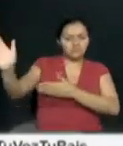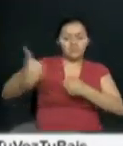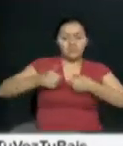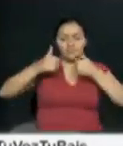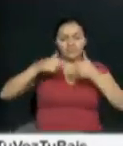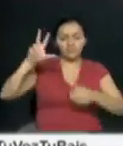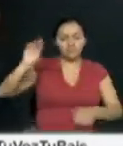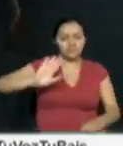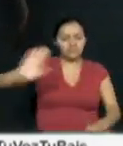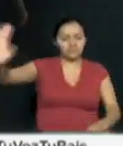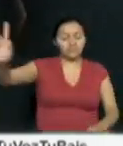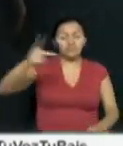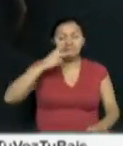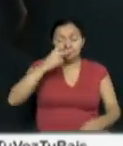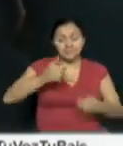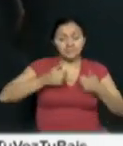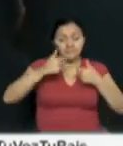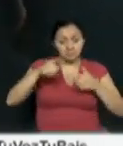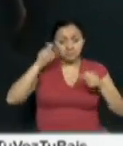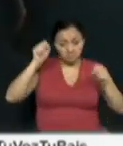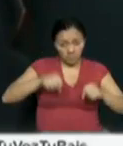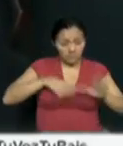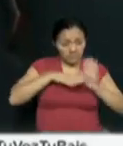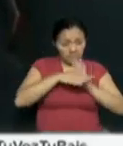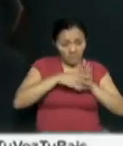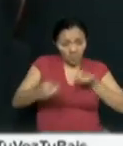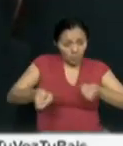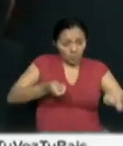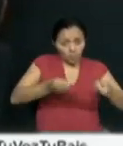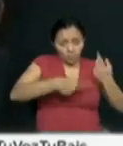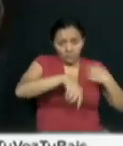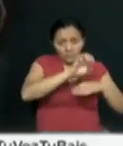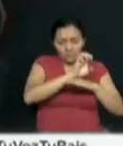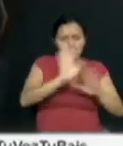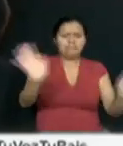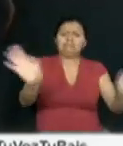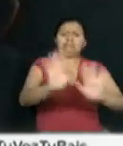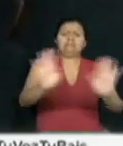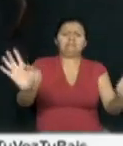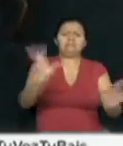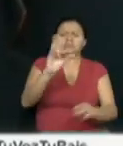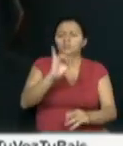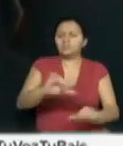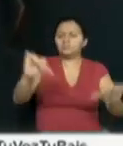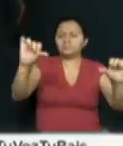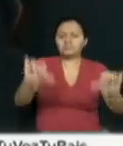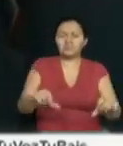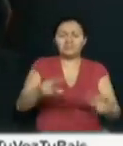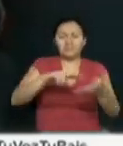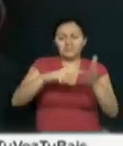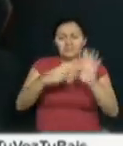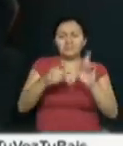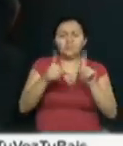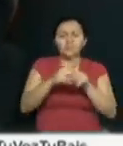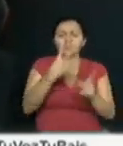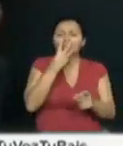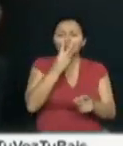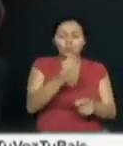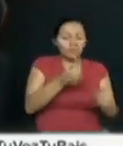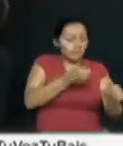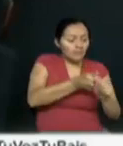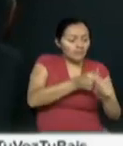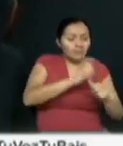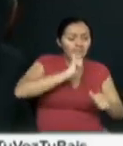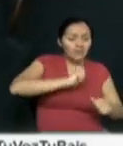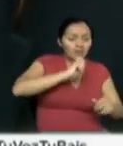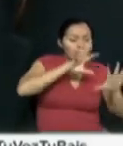no puedo poner a la banca al servicio y al control de la economía de un país. Eso es absurdo. Es poner al lobo al cuidado del